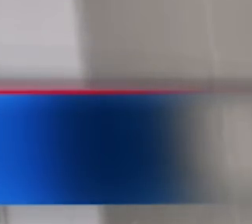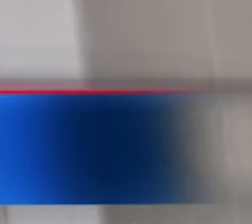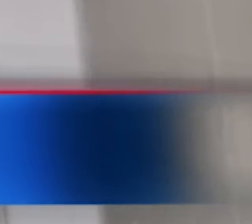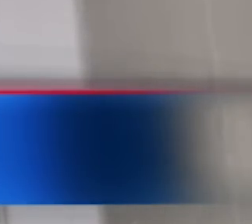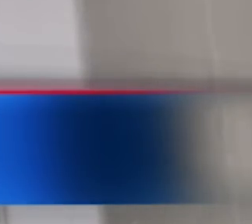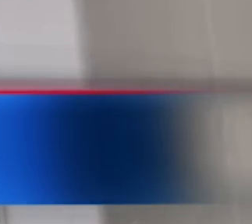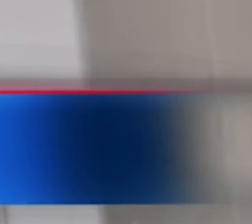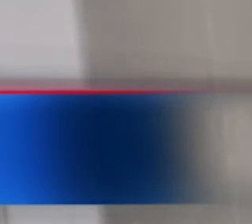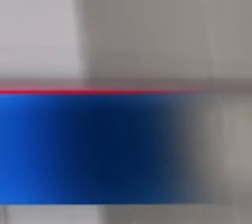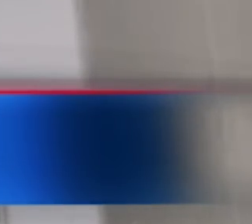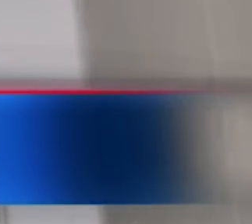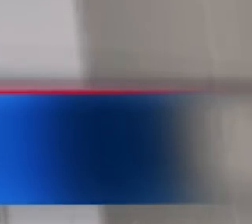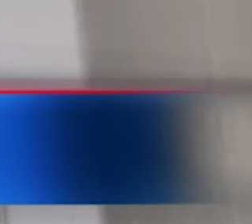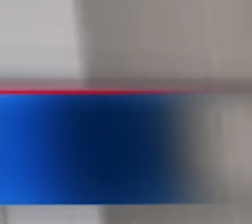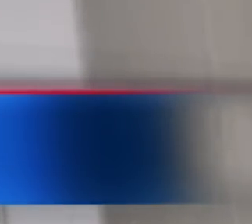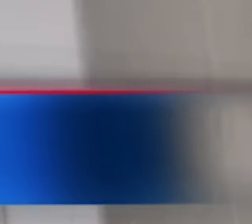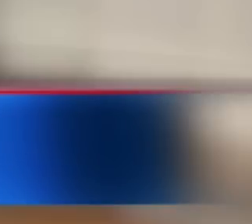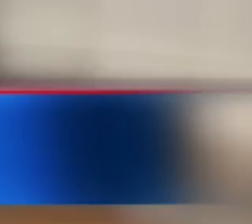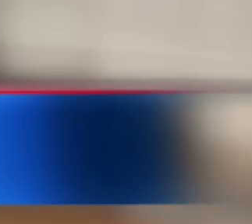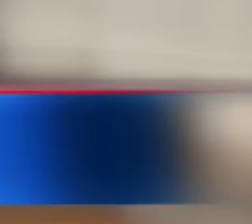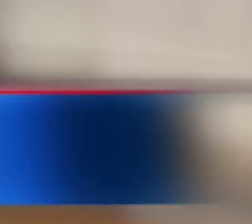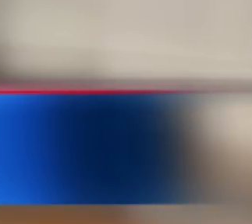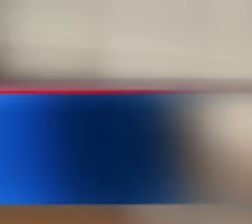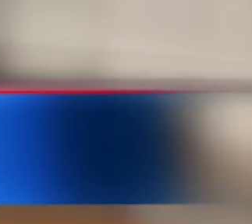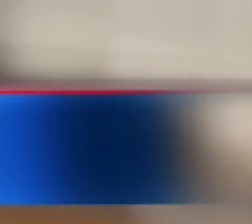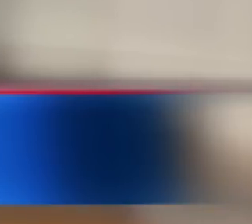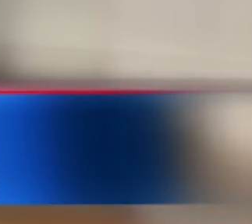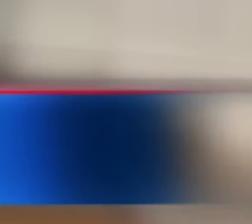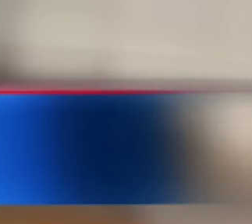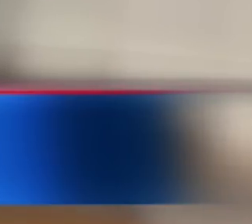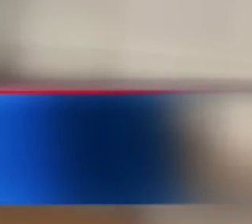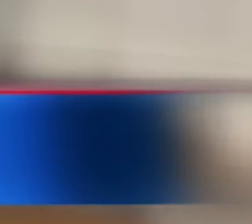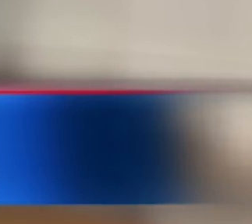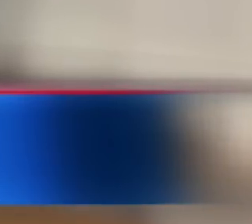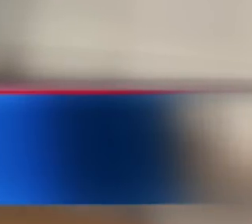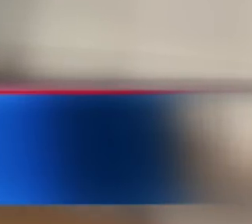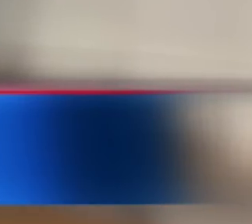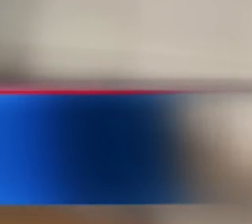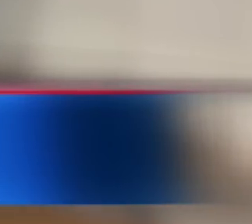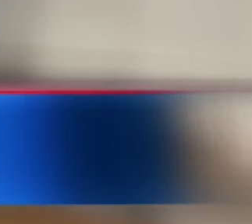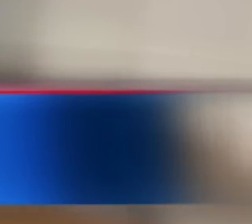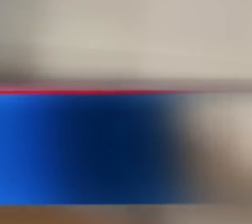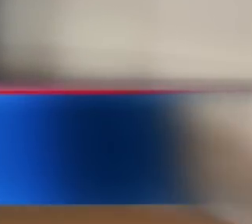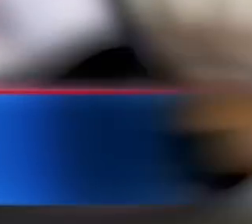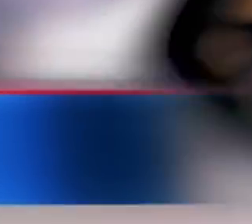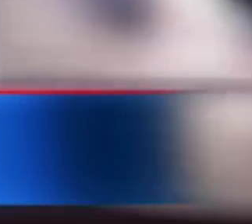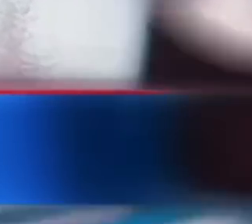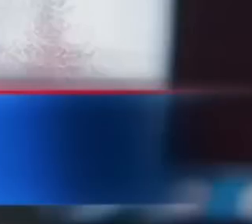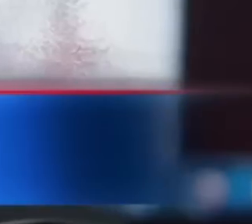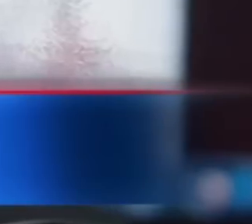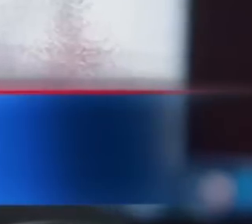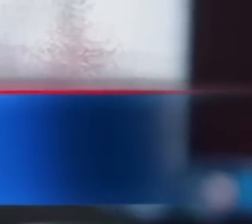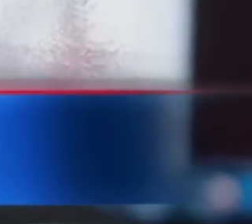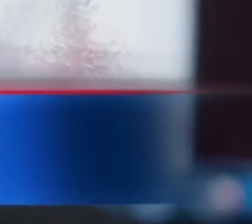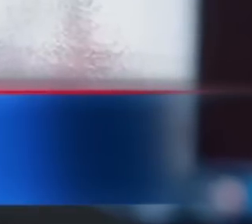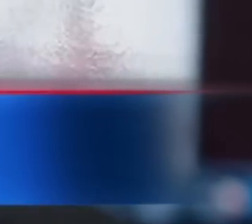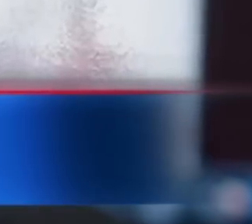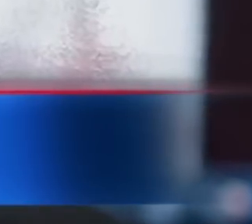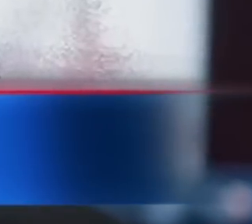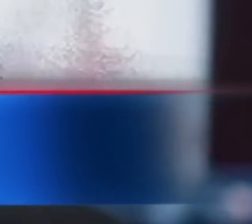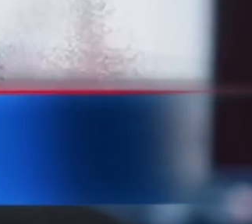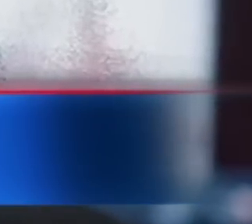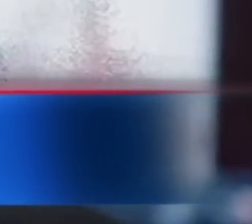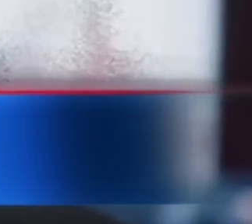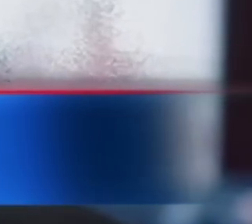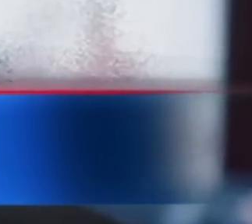edad al momento de utilizar las redes sociales. Lo principal es el control, el acceso a este tipo de redes, a este tipo de plataformas. Hay que tener un